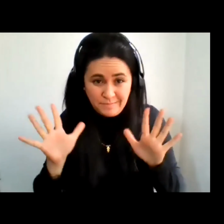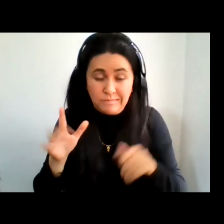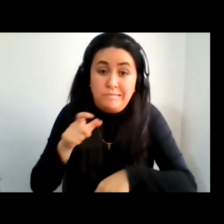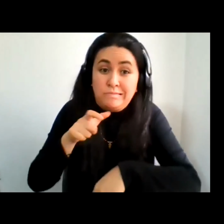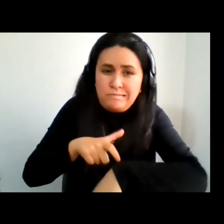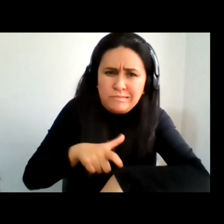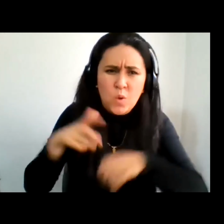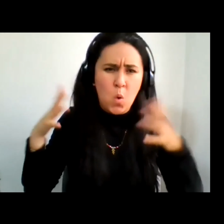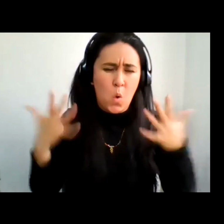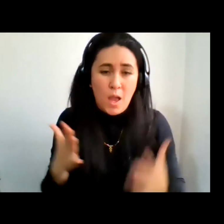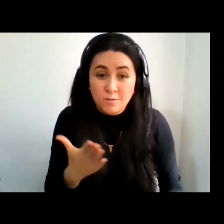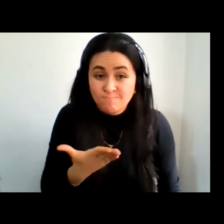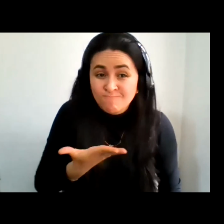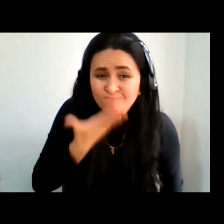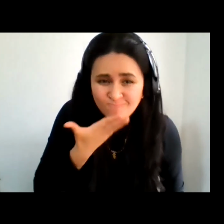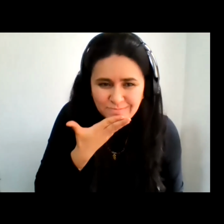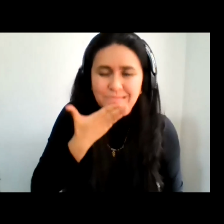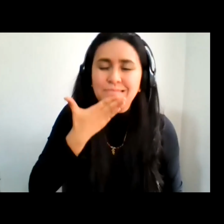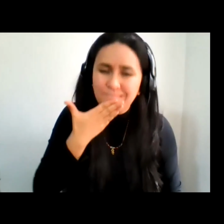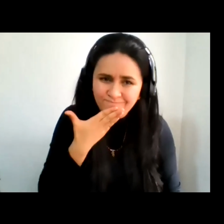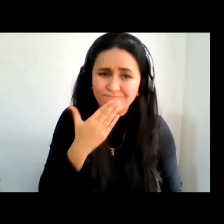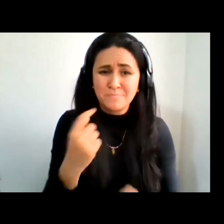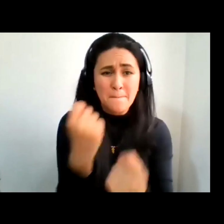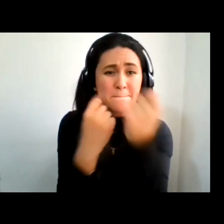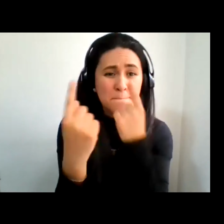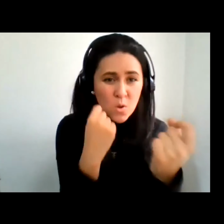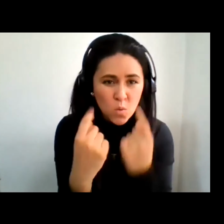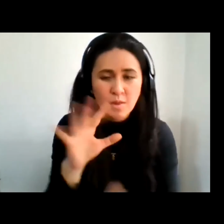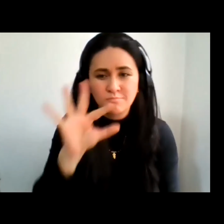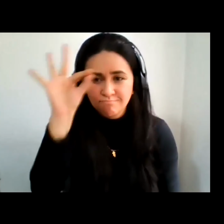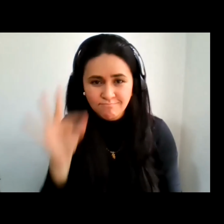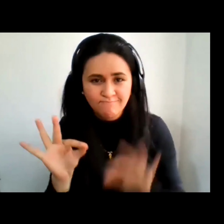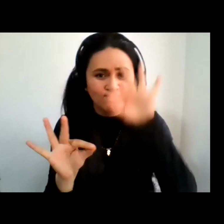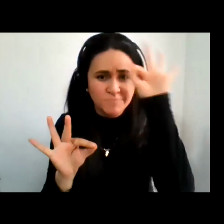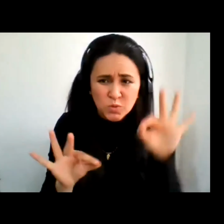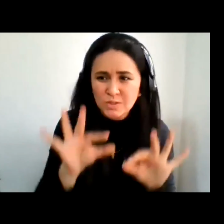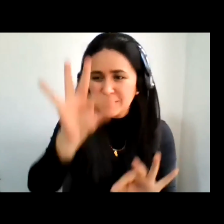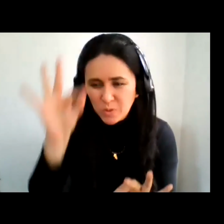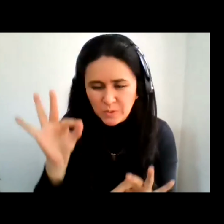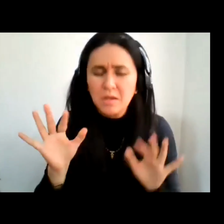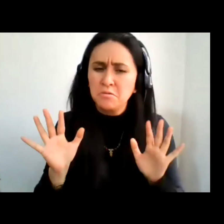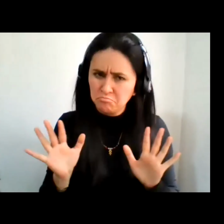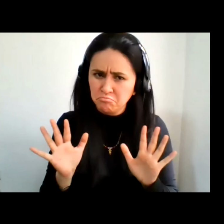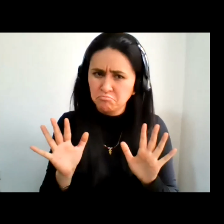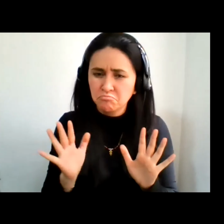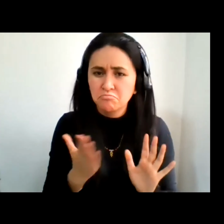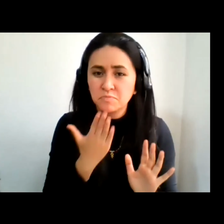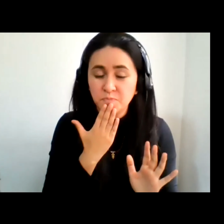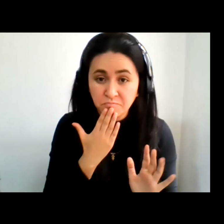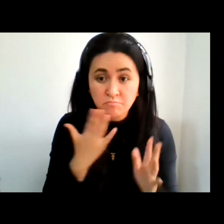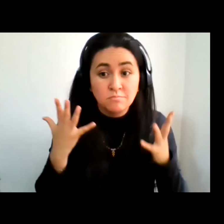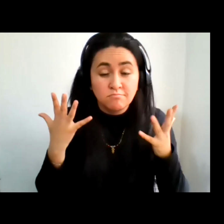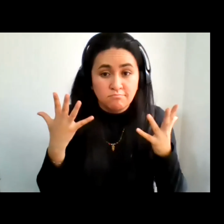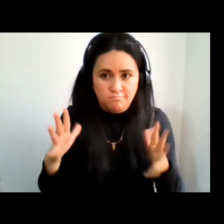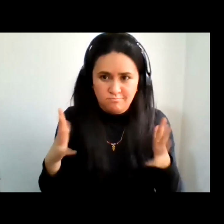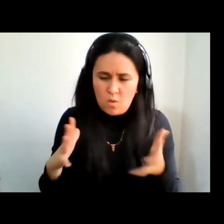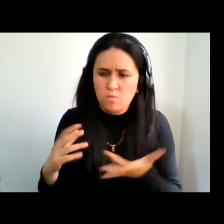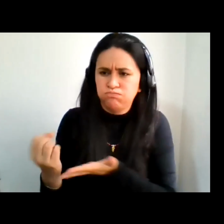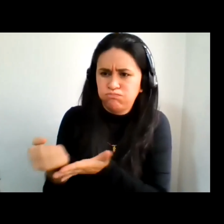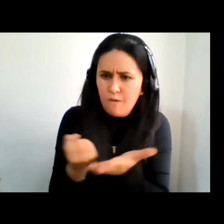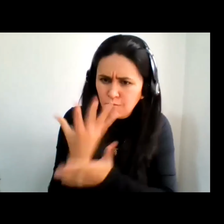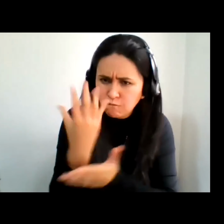tiempo para tener una ronda de preguntas y respuestas. Creo que obtuvimos una gran cantidad de